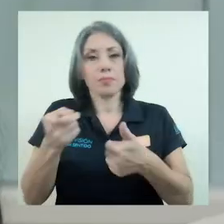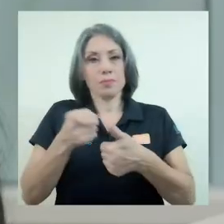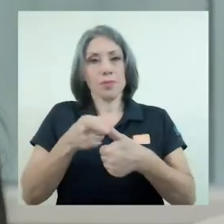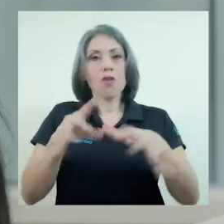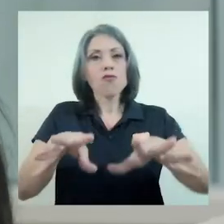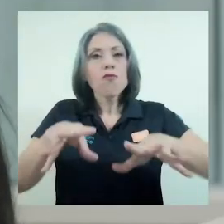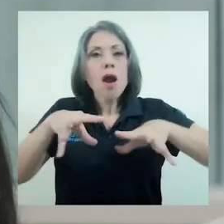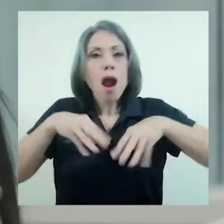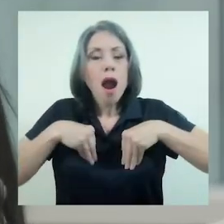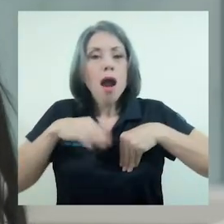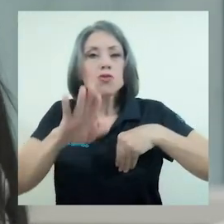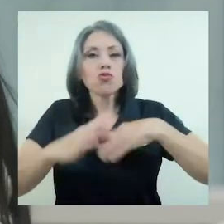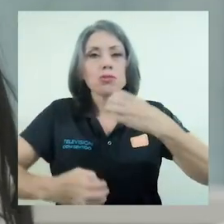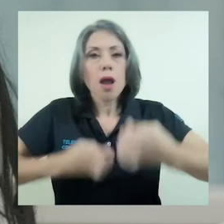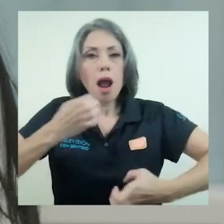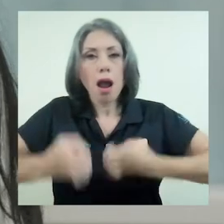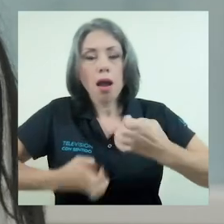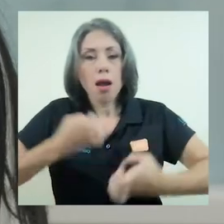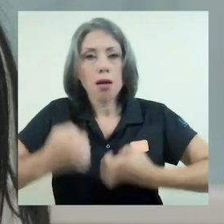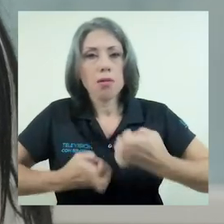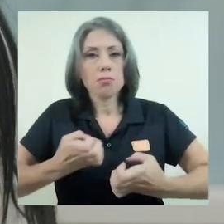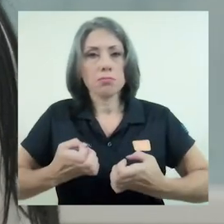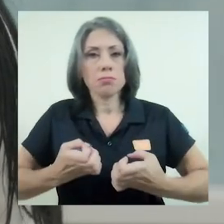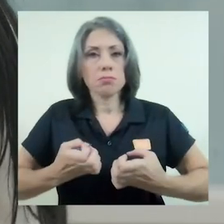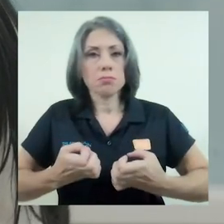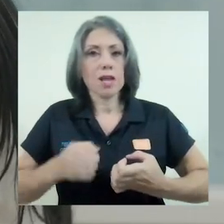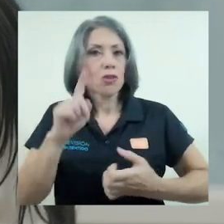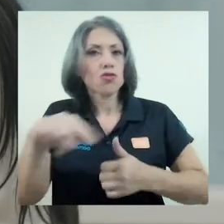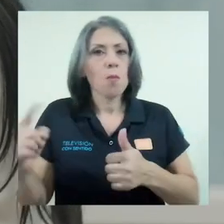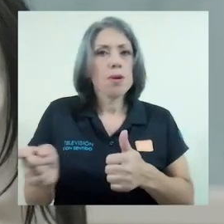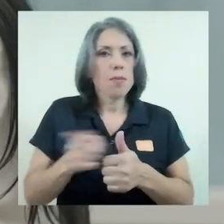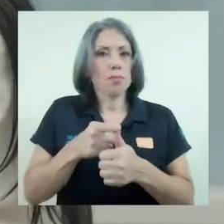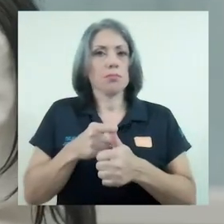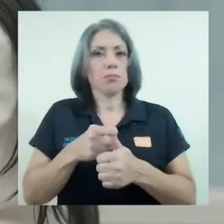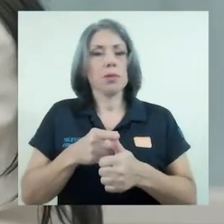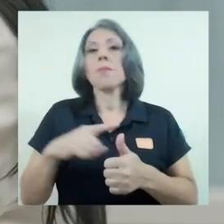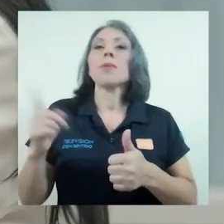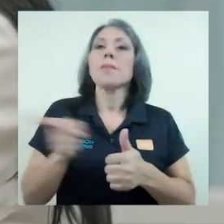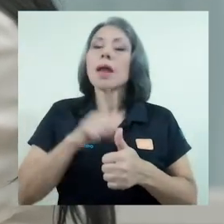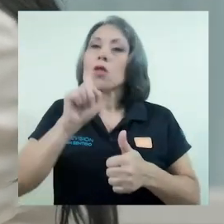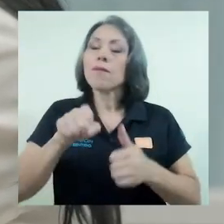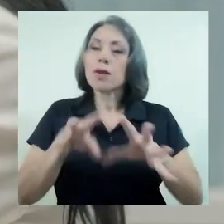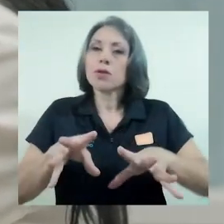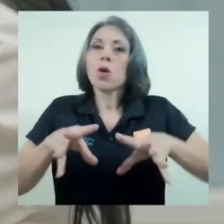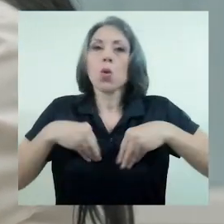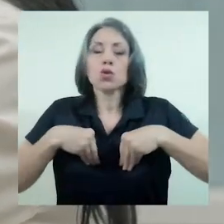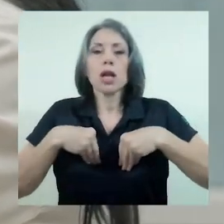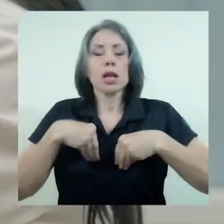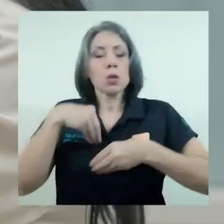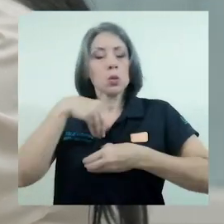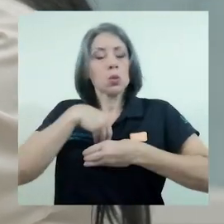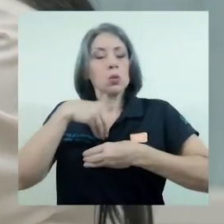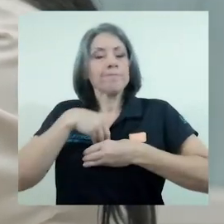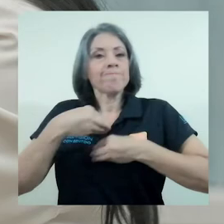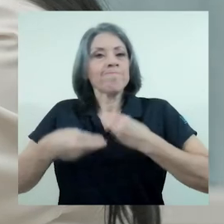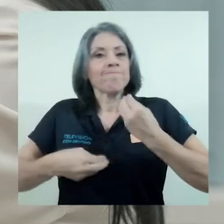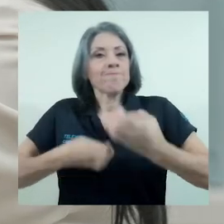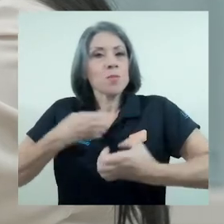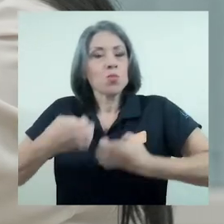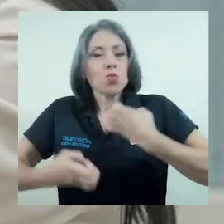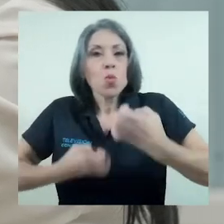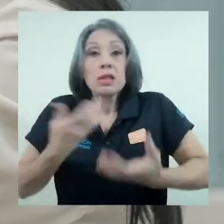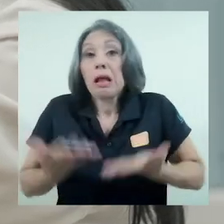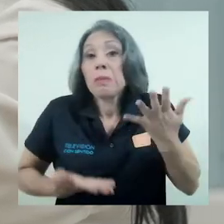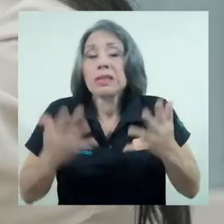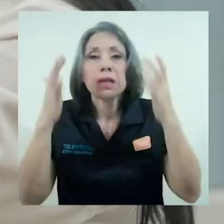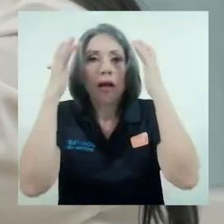esta es toma el primer paso hay que reconocer que no está teniendo una emoción que puede ser esta una ansiedad puede ser tristeza